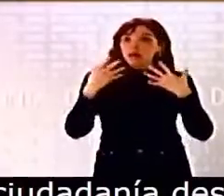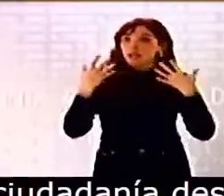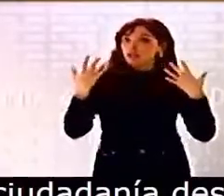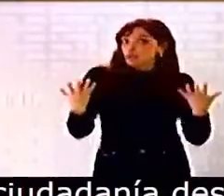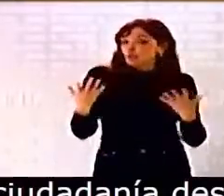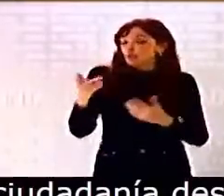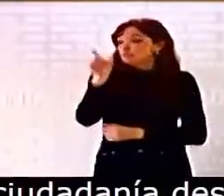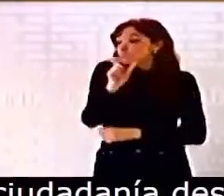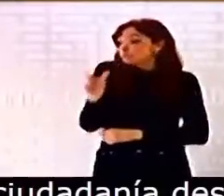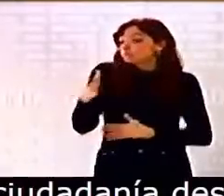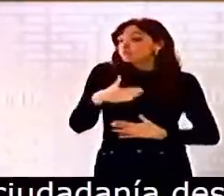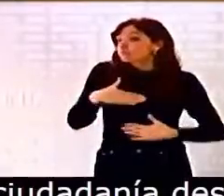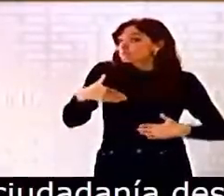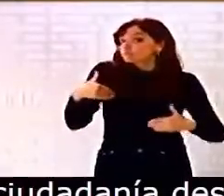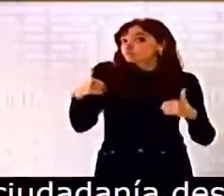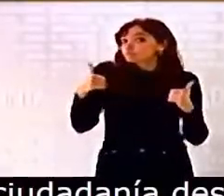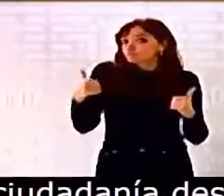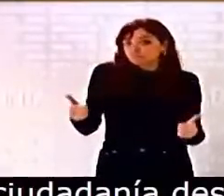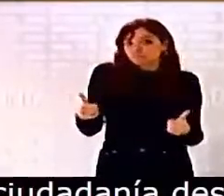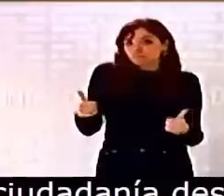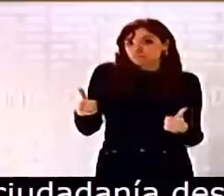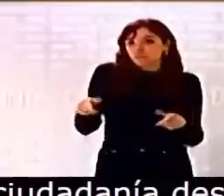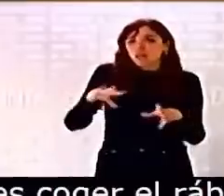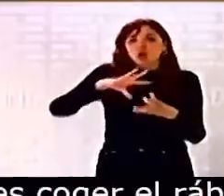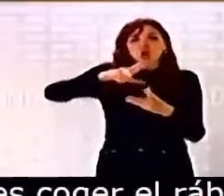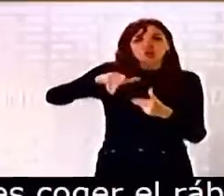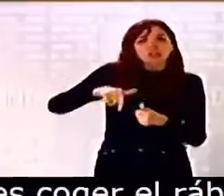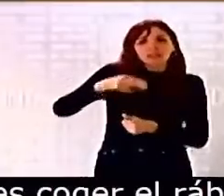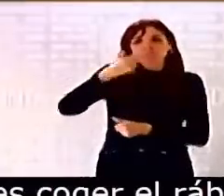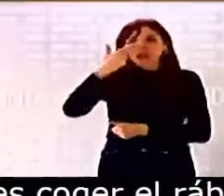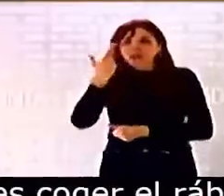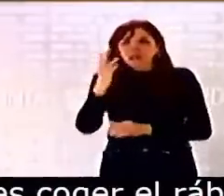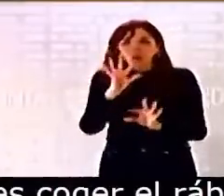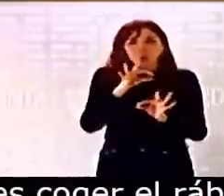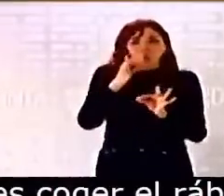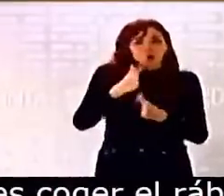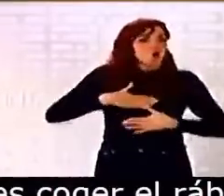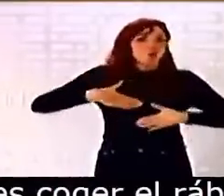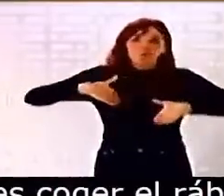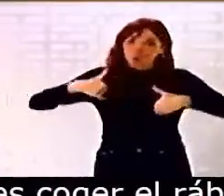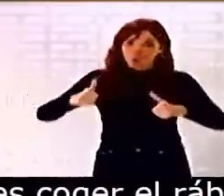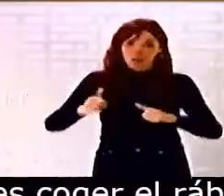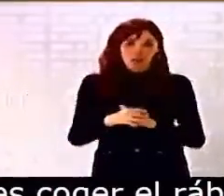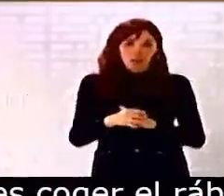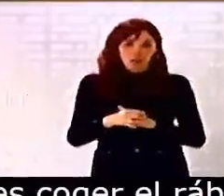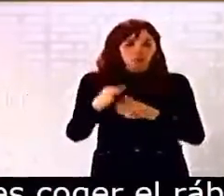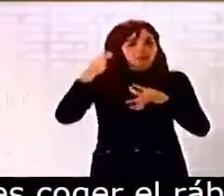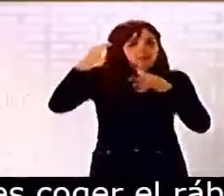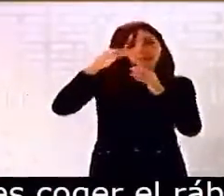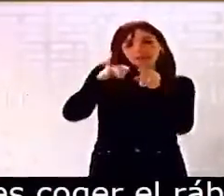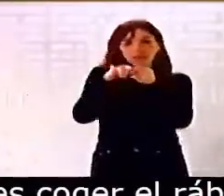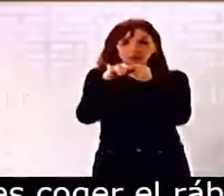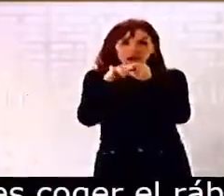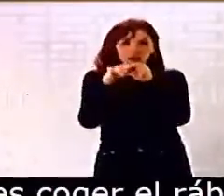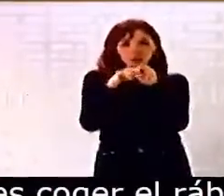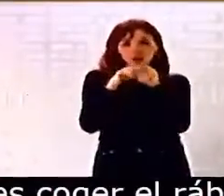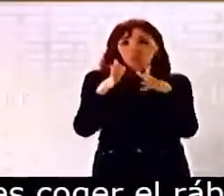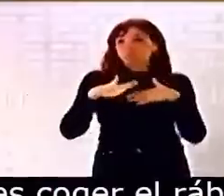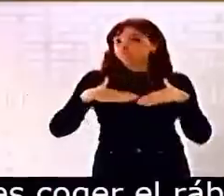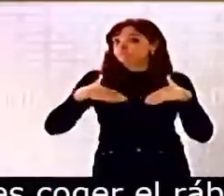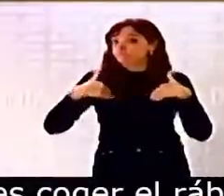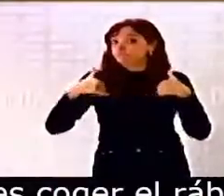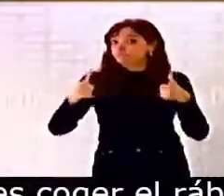pueden ustedes coger el rábano por las hojas, sacar de contexto un epígrafe concreto, un punto concreto de